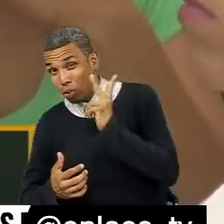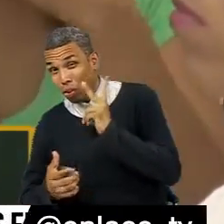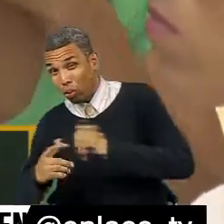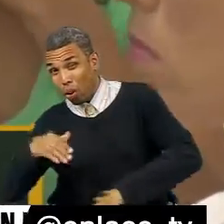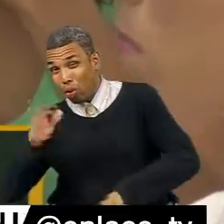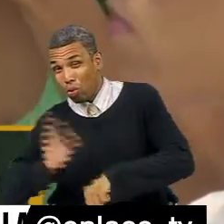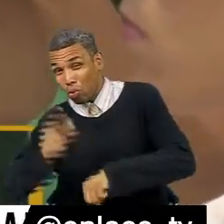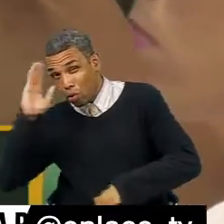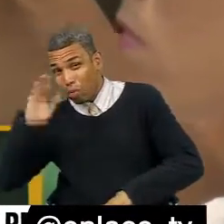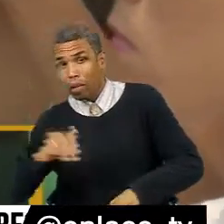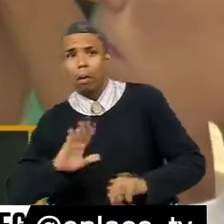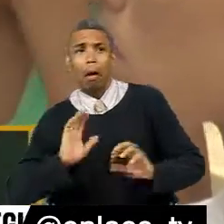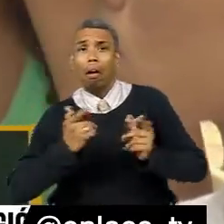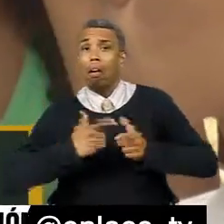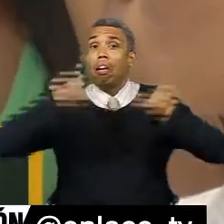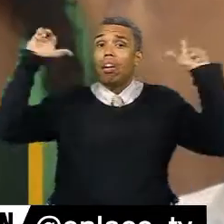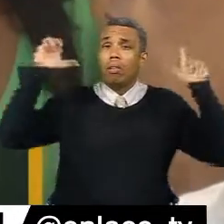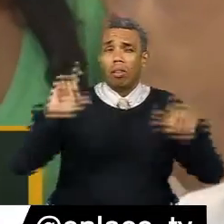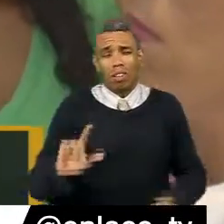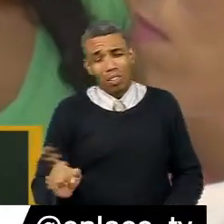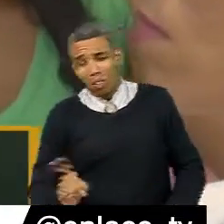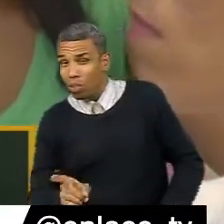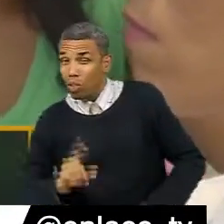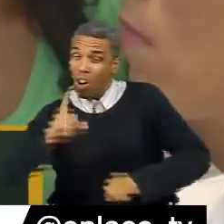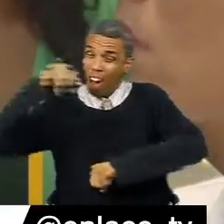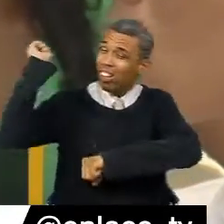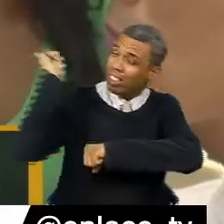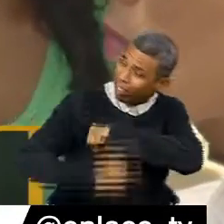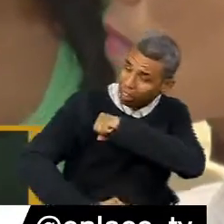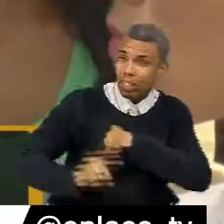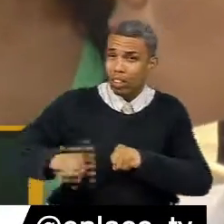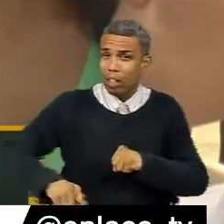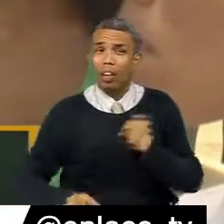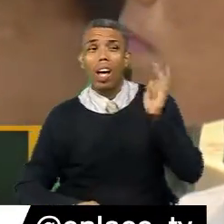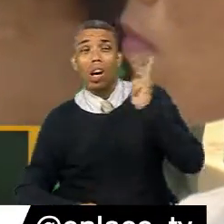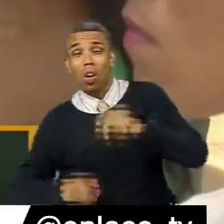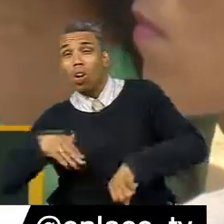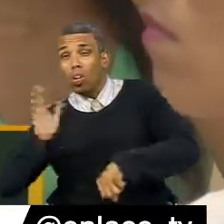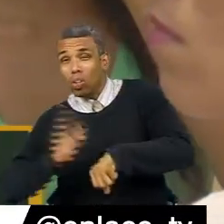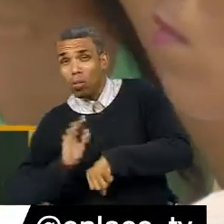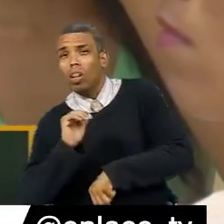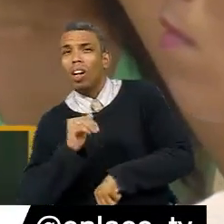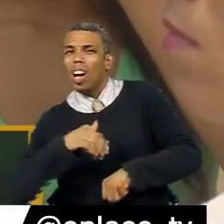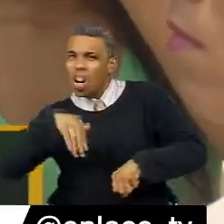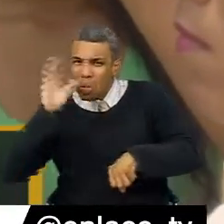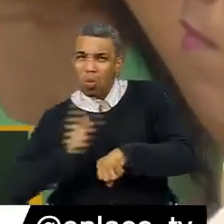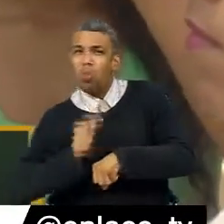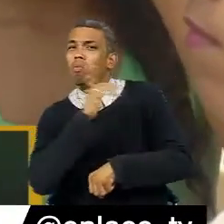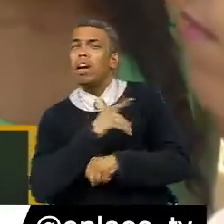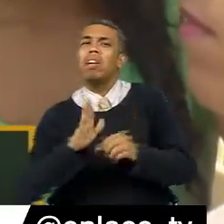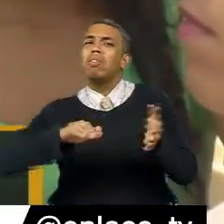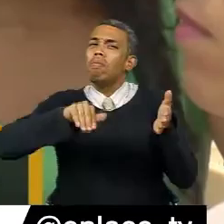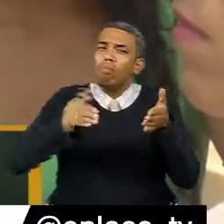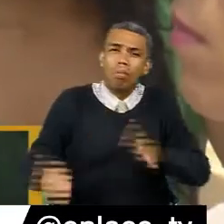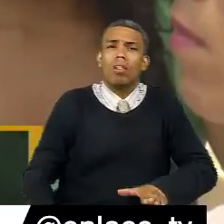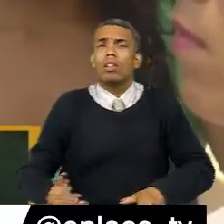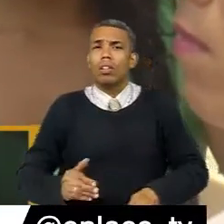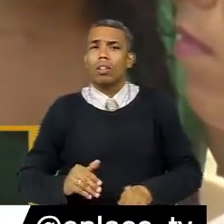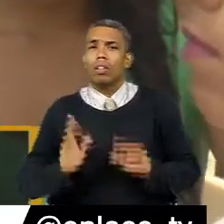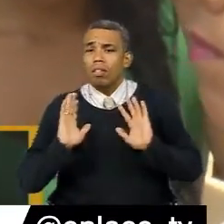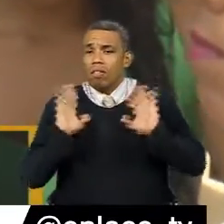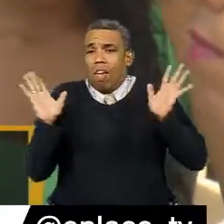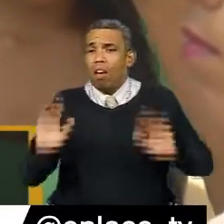haya justicia, porque todavía no está. Me parece que los que mataron a mi mamá los trasladaron ya, los